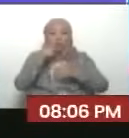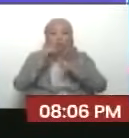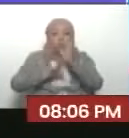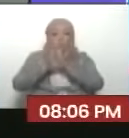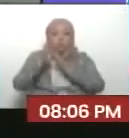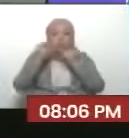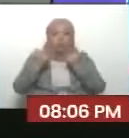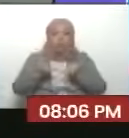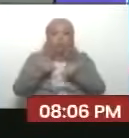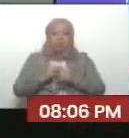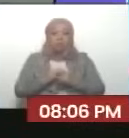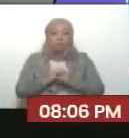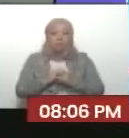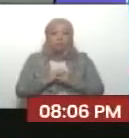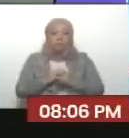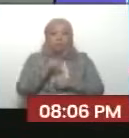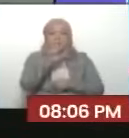subiendo.